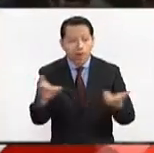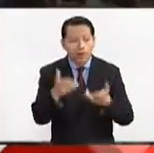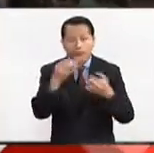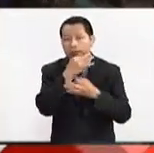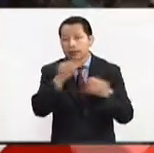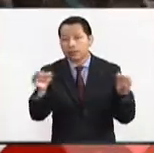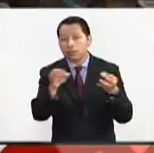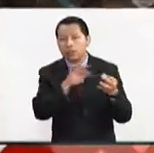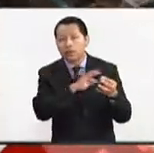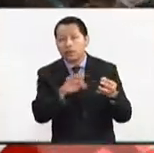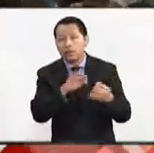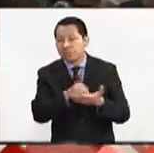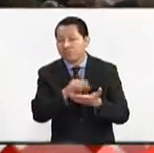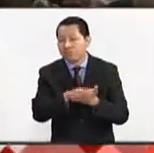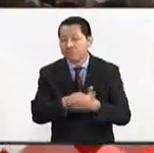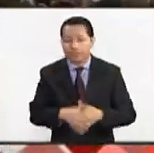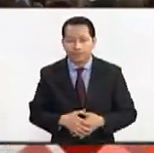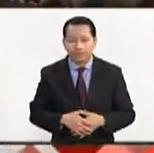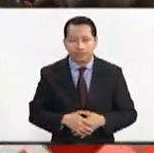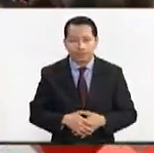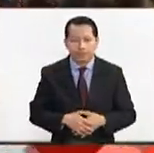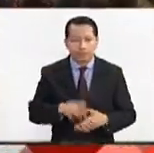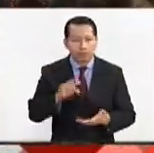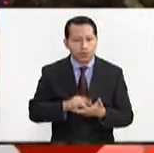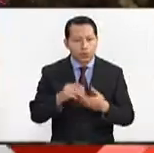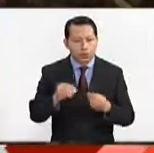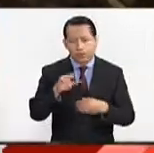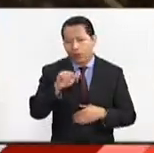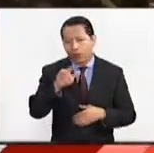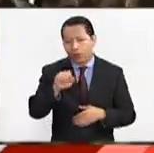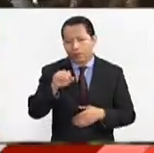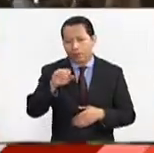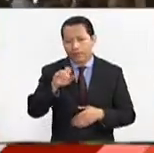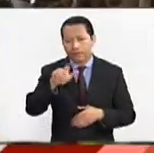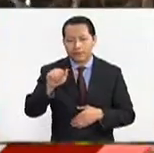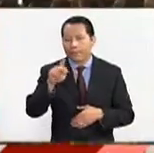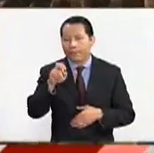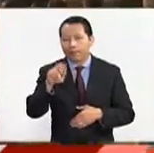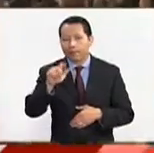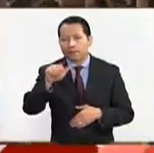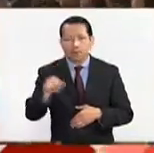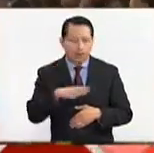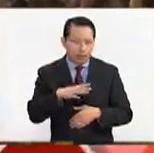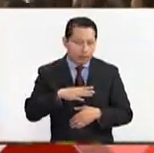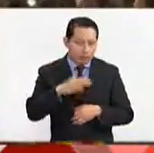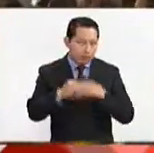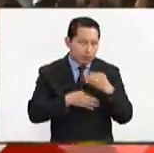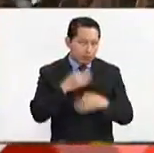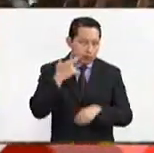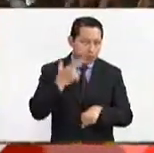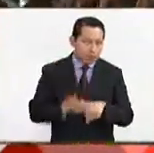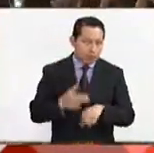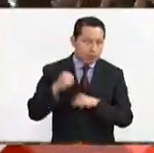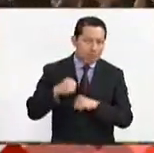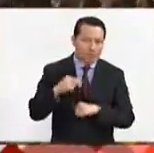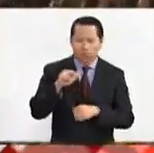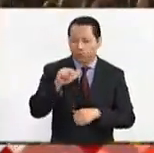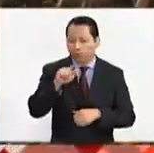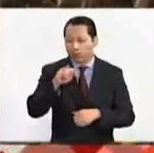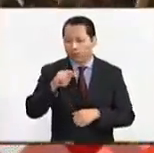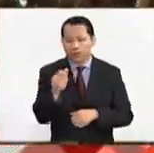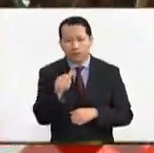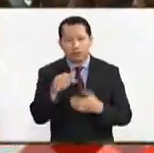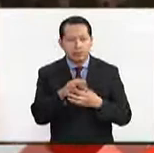declaración unilateral. Muchísimas gracias, Carlos Mesa Peraza, corresponsal de Notimex. Nos acaba de dar a conocer precisamente los